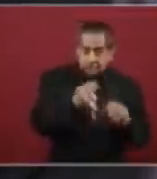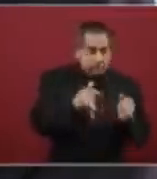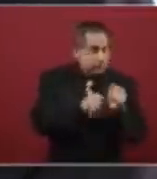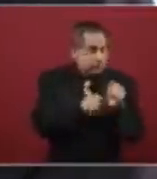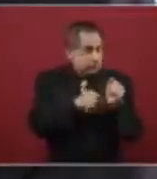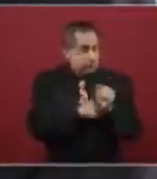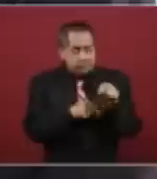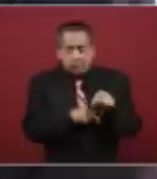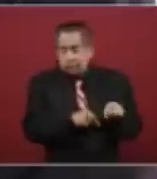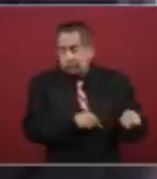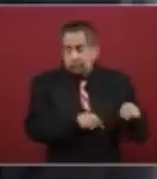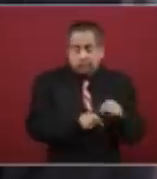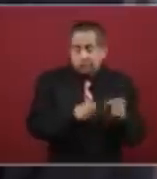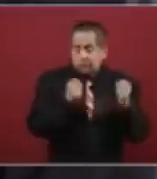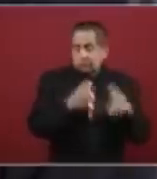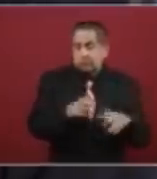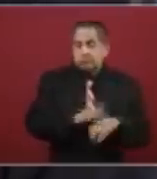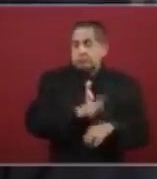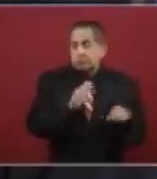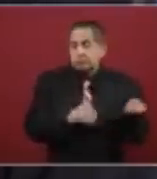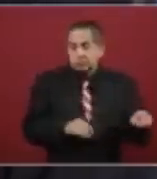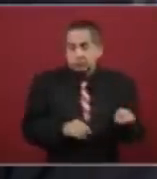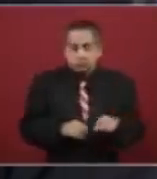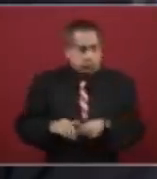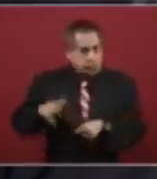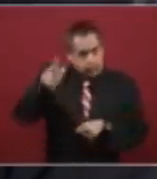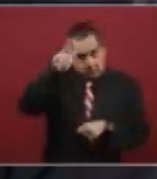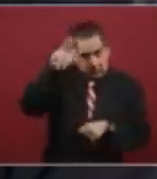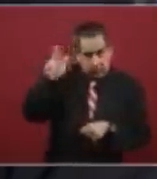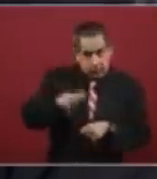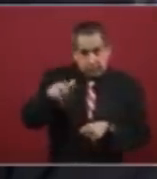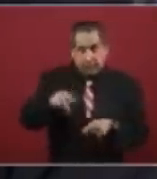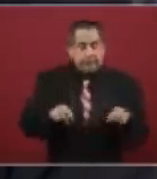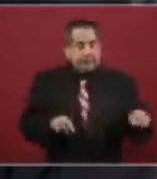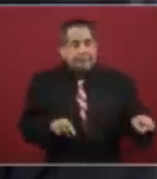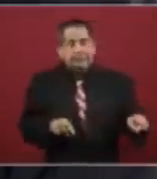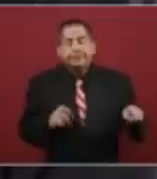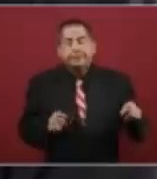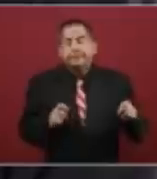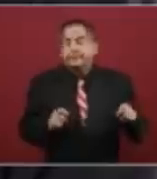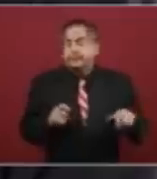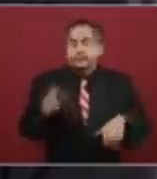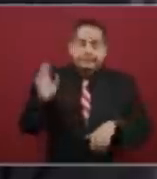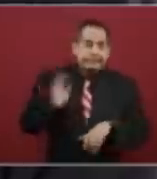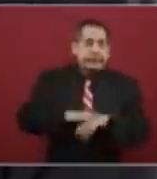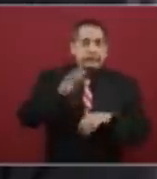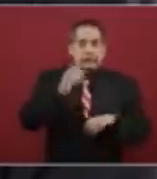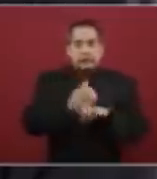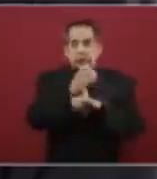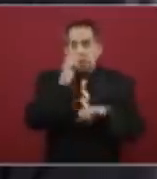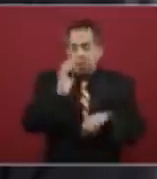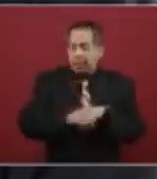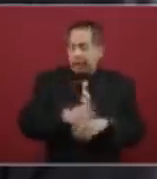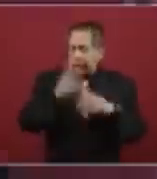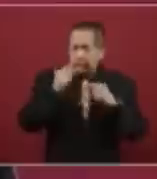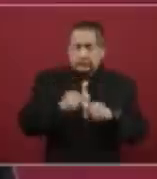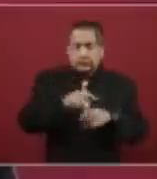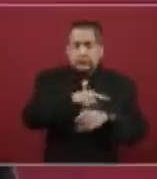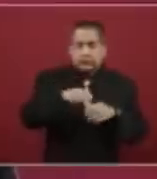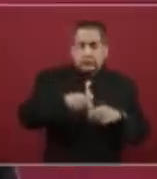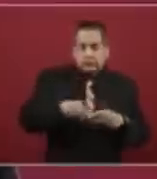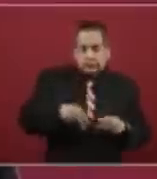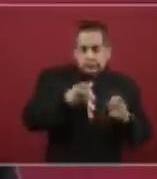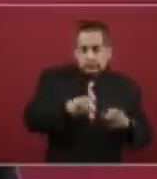muchas más. Hidalgo es el estado con más tomas clandestinas,